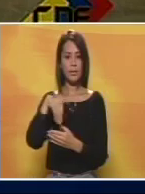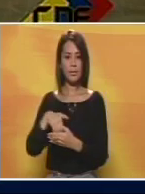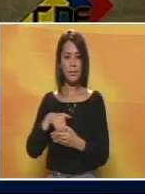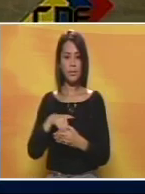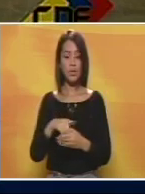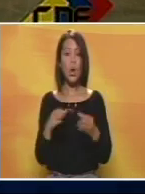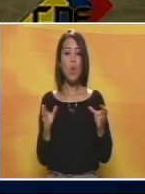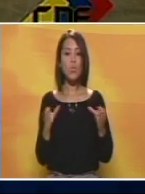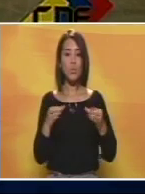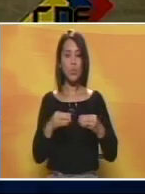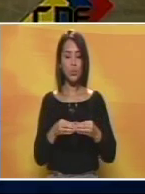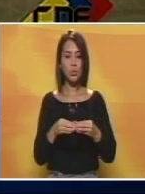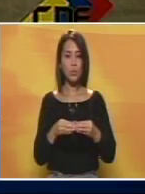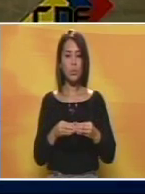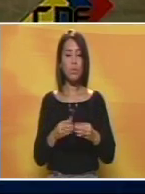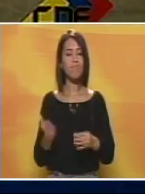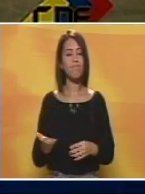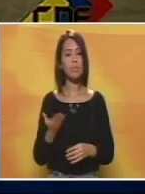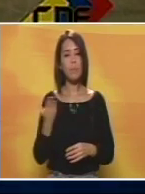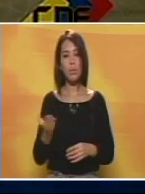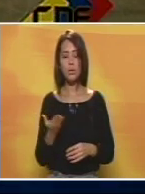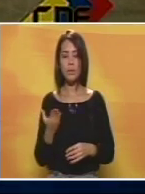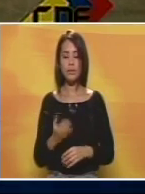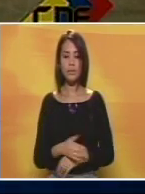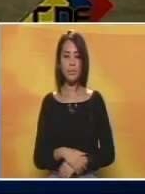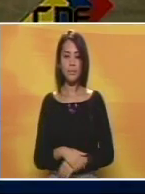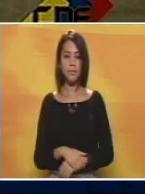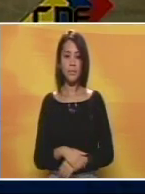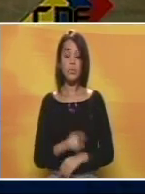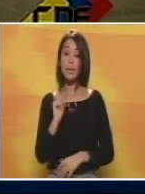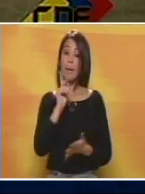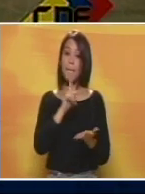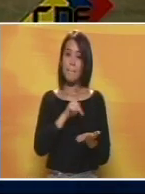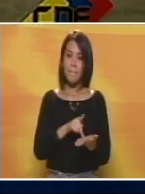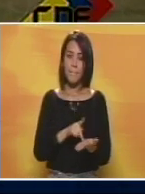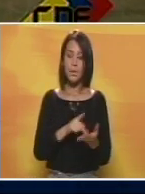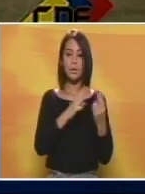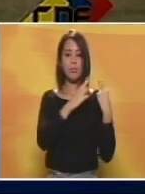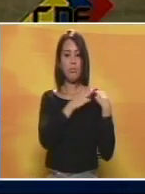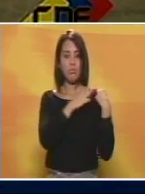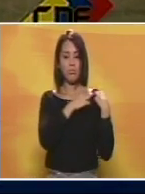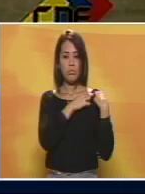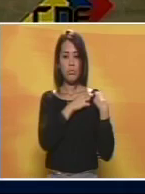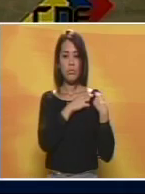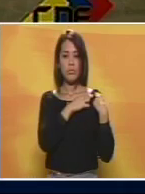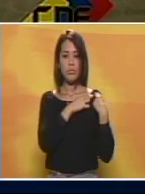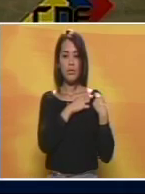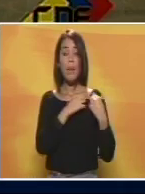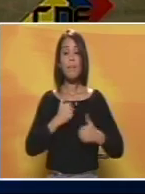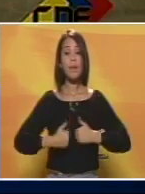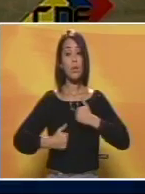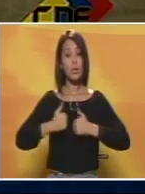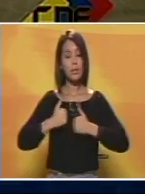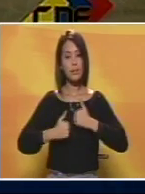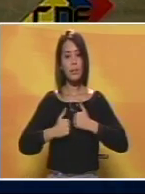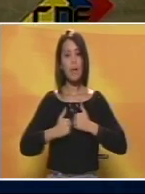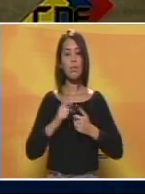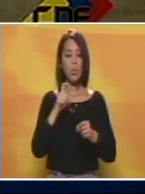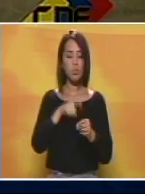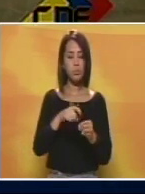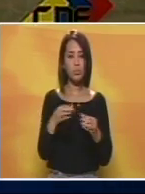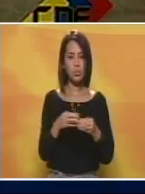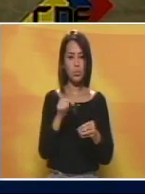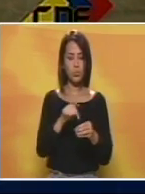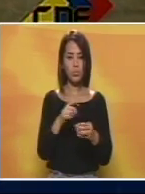una comisión de alto nivel en el cual están participando representantes de los candidatos que forman parte de